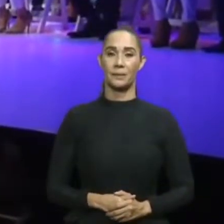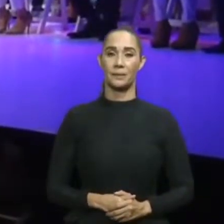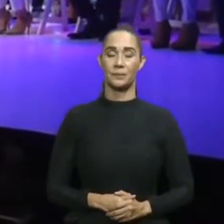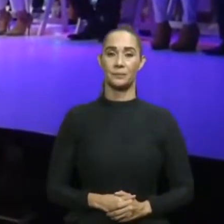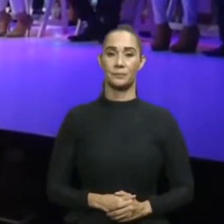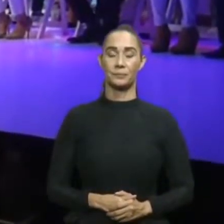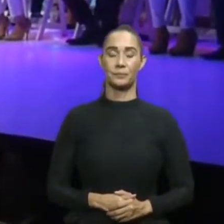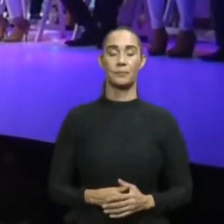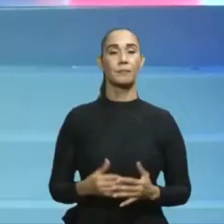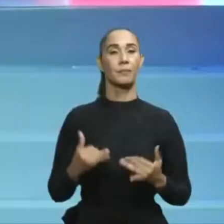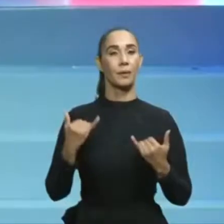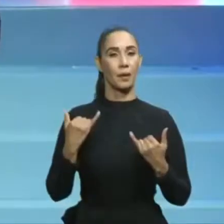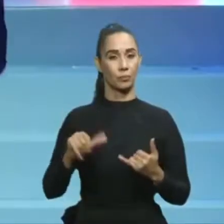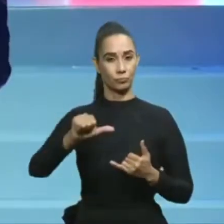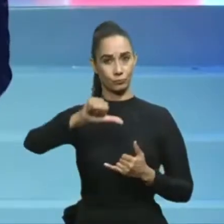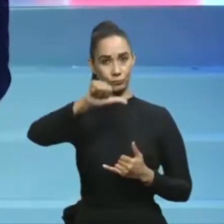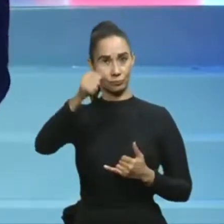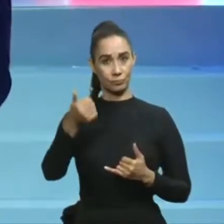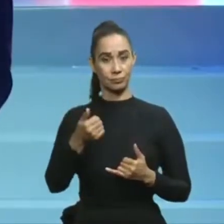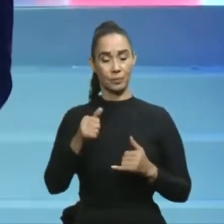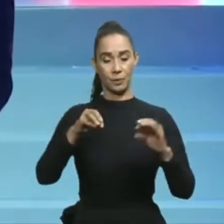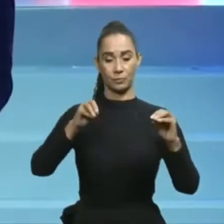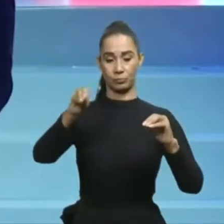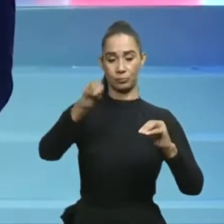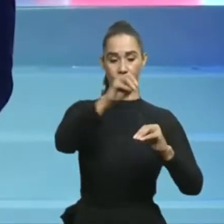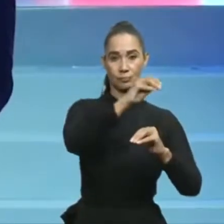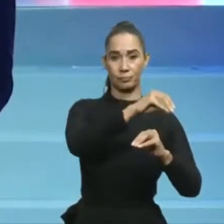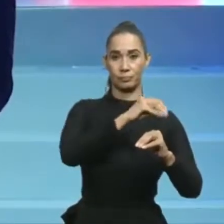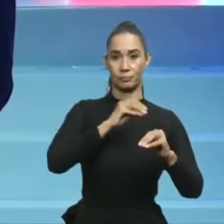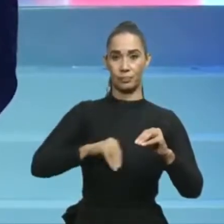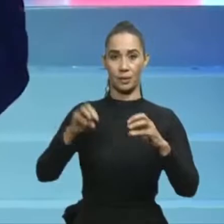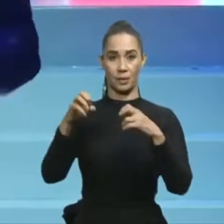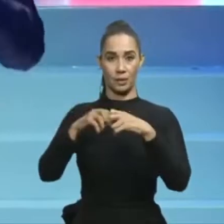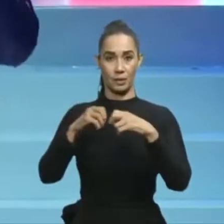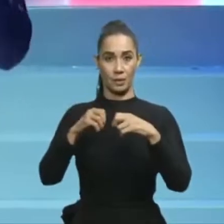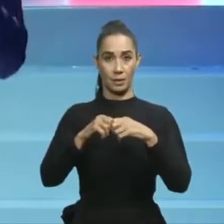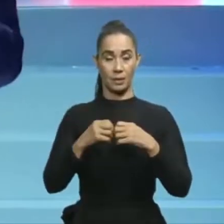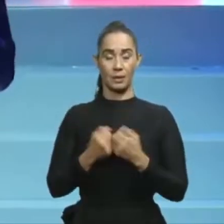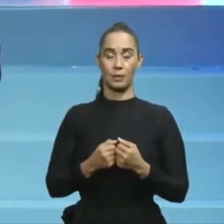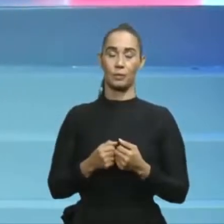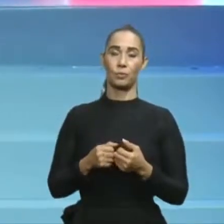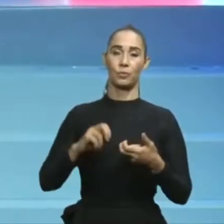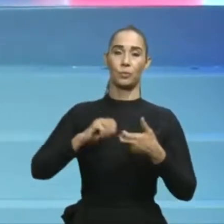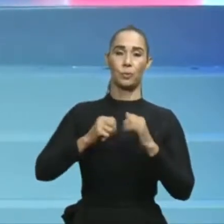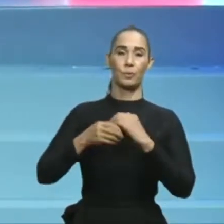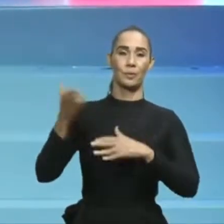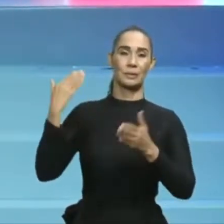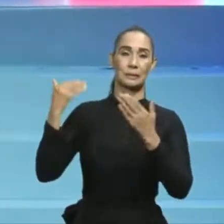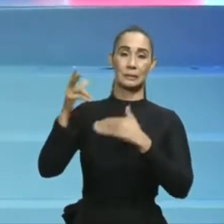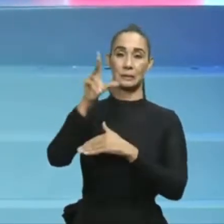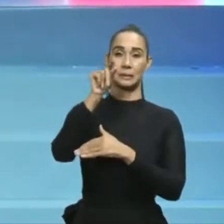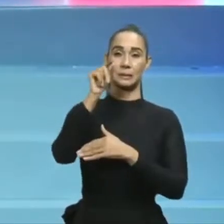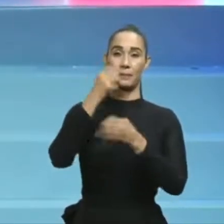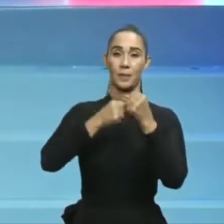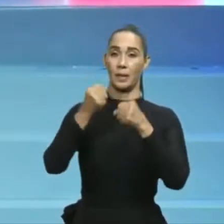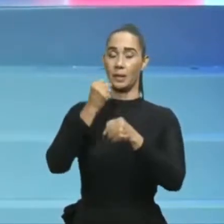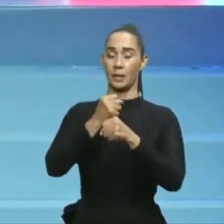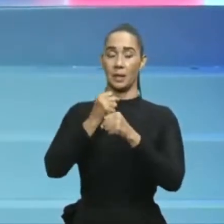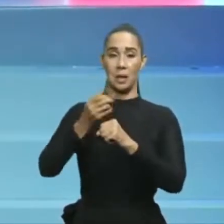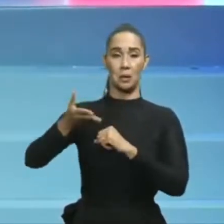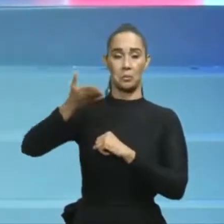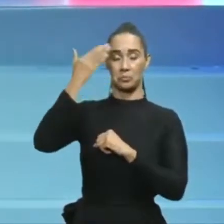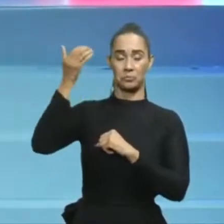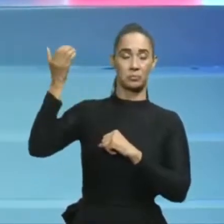vamos a hablar ahora de distribución en la energía eléctrica un problema que llevaba más de 20 años sin ser abordado de manera